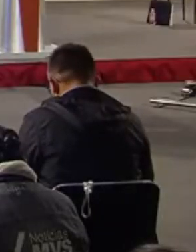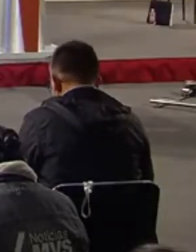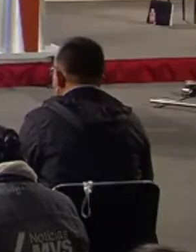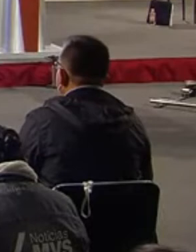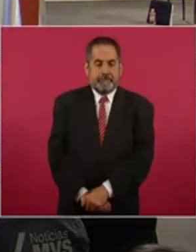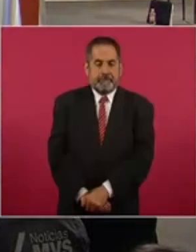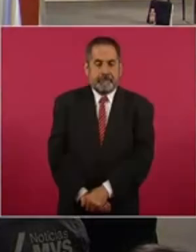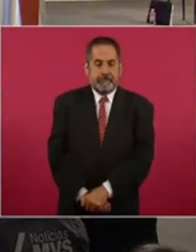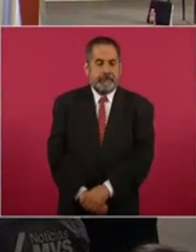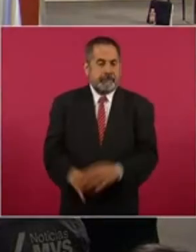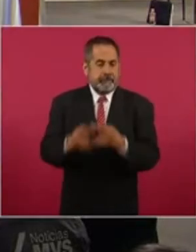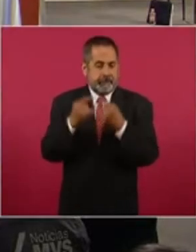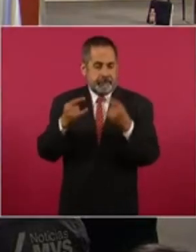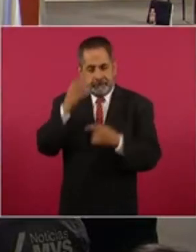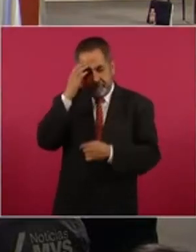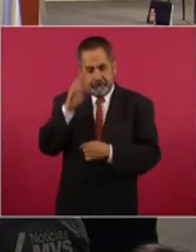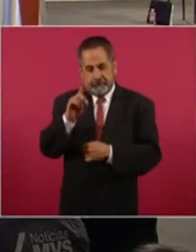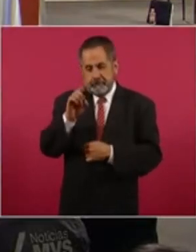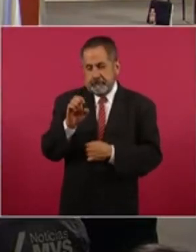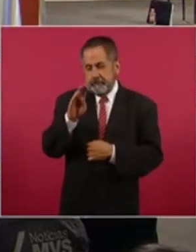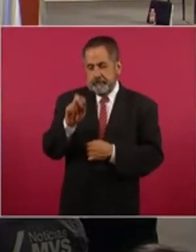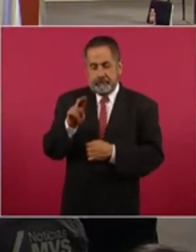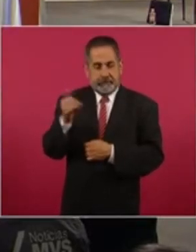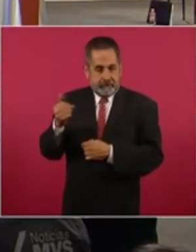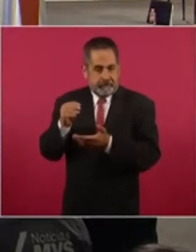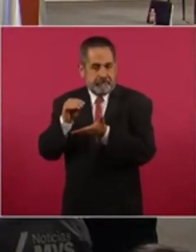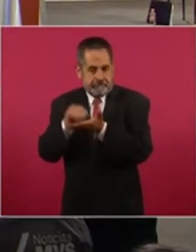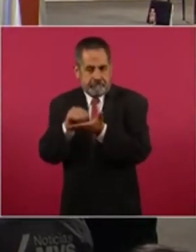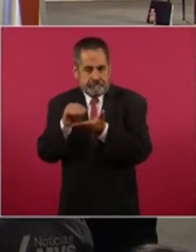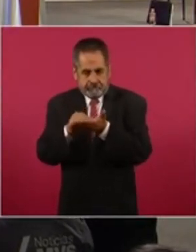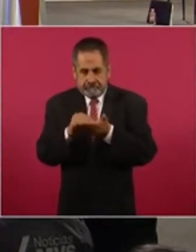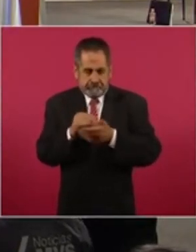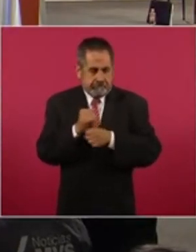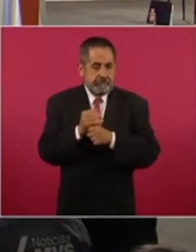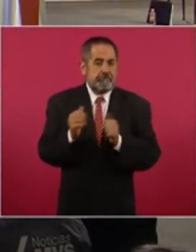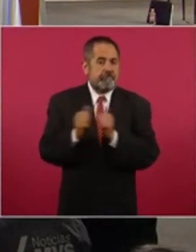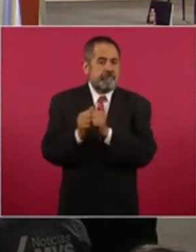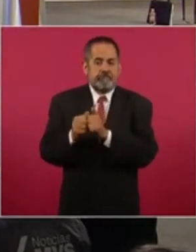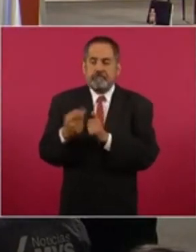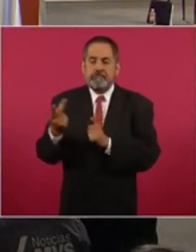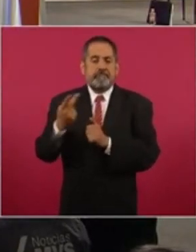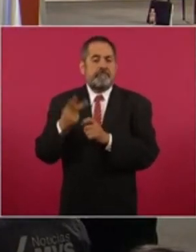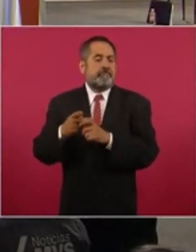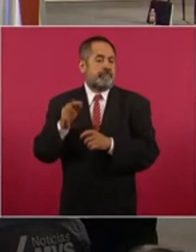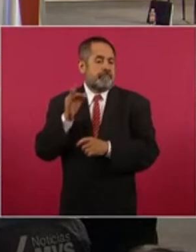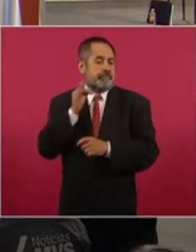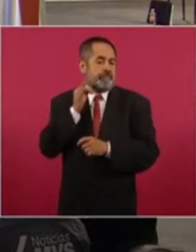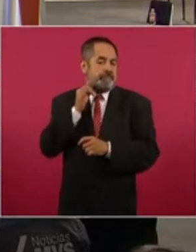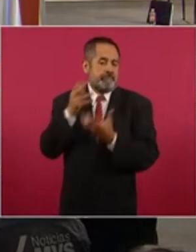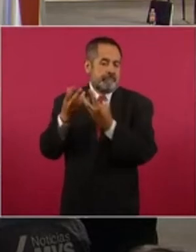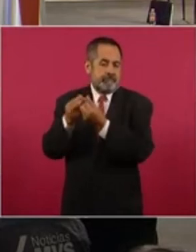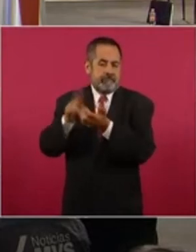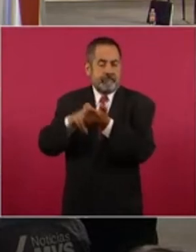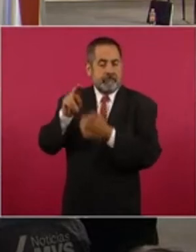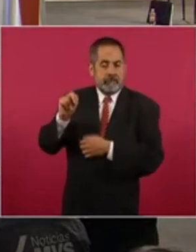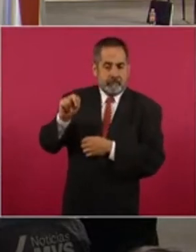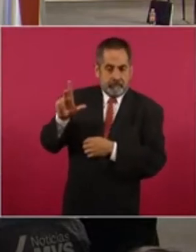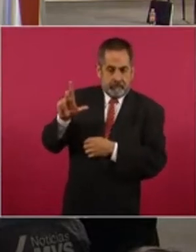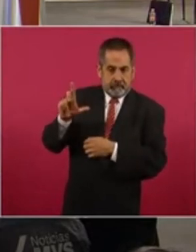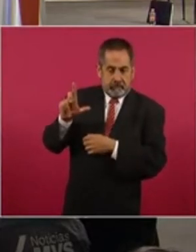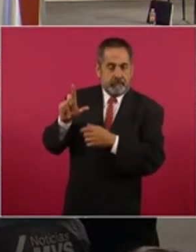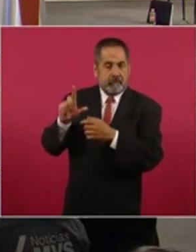Susana Escobar Basaldúa, se sigue la coordinación permanente con la Fiscalía de Nuevo León.